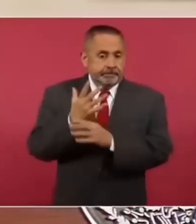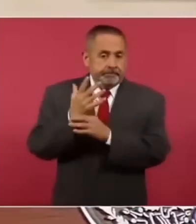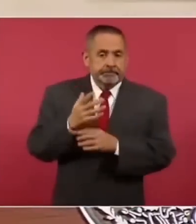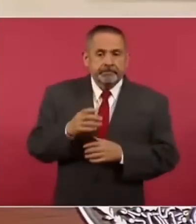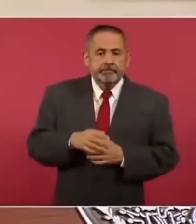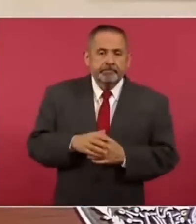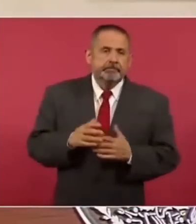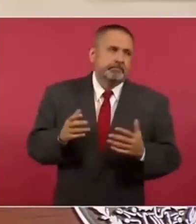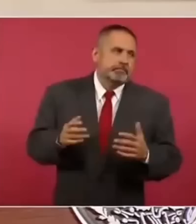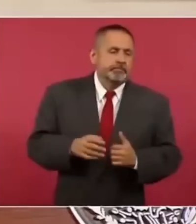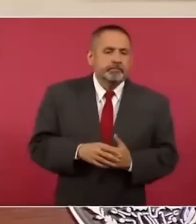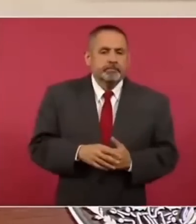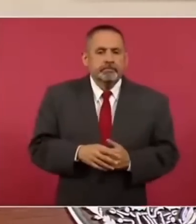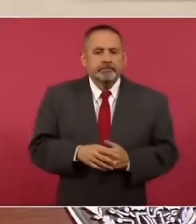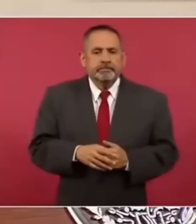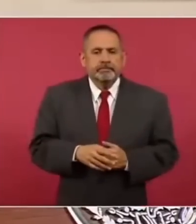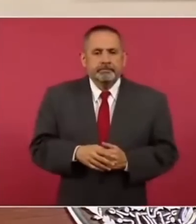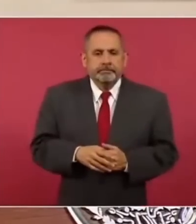pues prácticamente